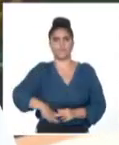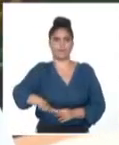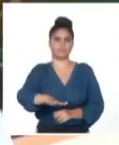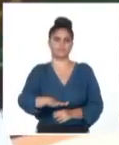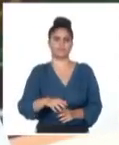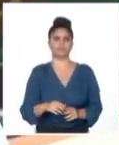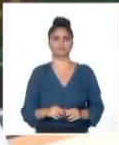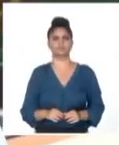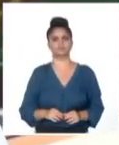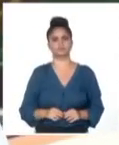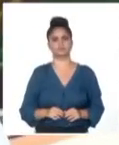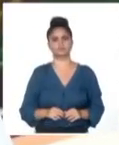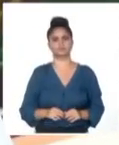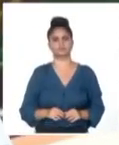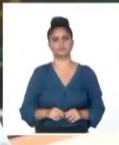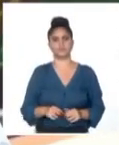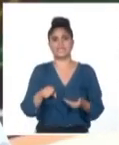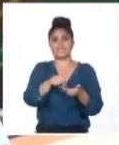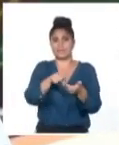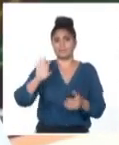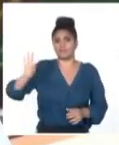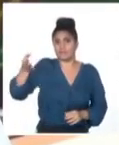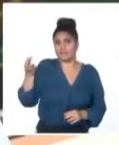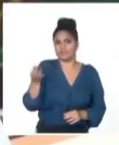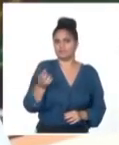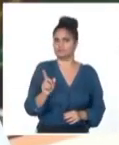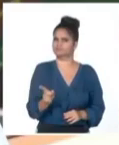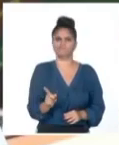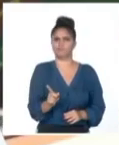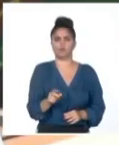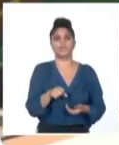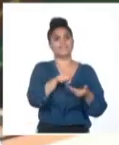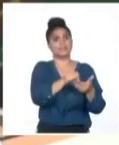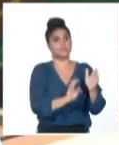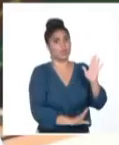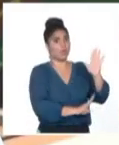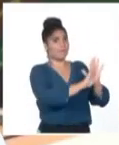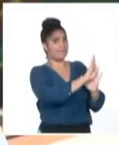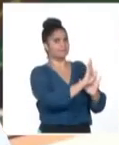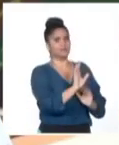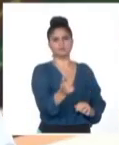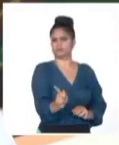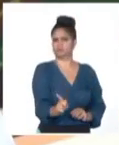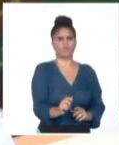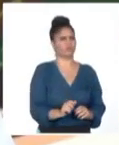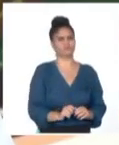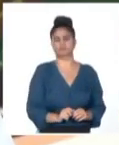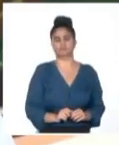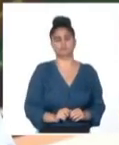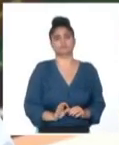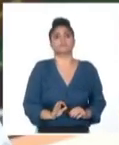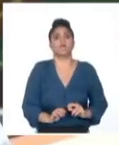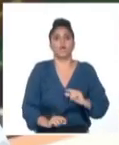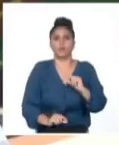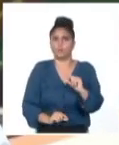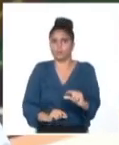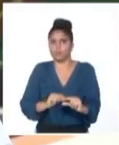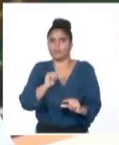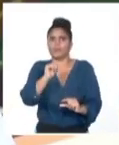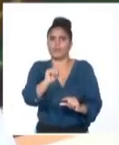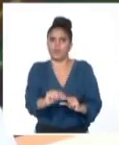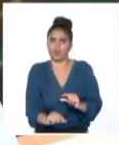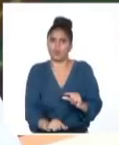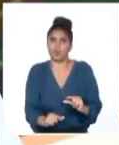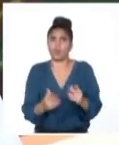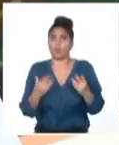podemos decir que vamos a mejorar o aumentar el volumen de distribución o el consumo del país a partir de